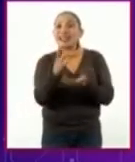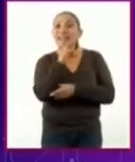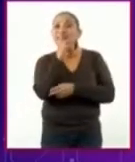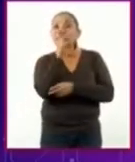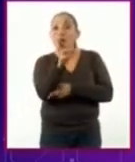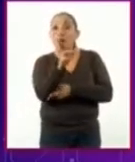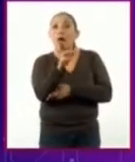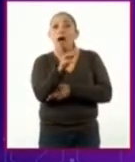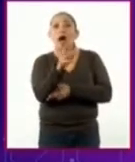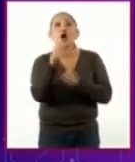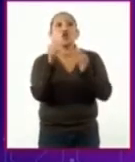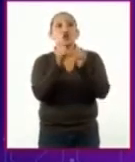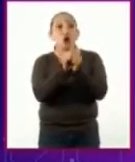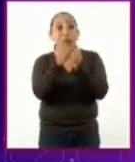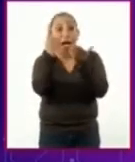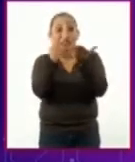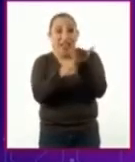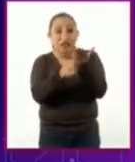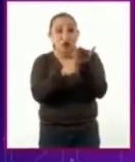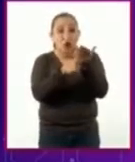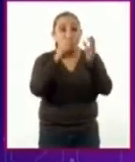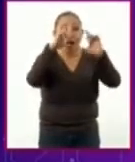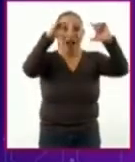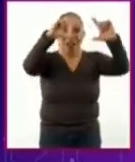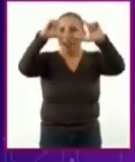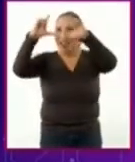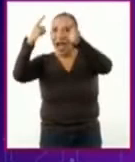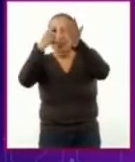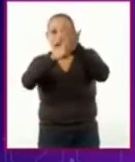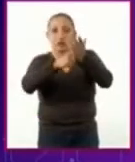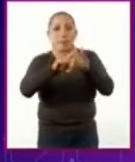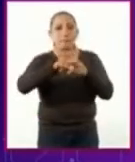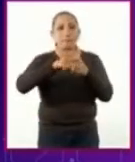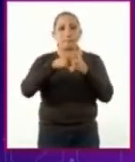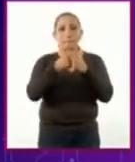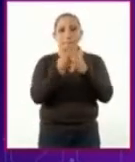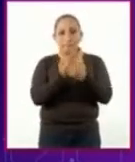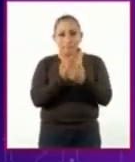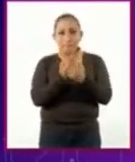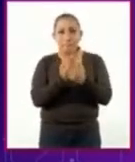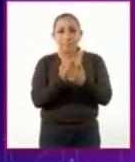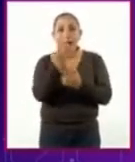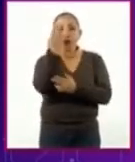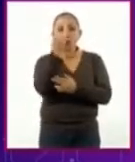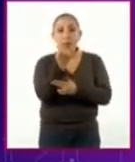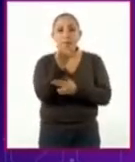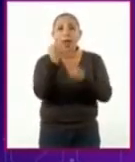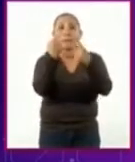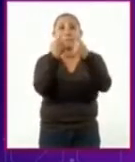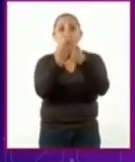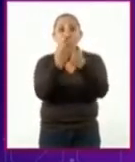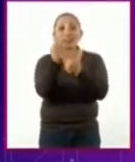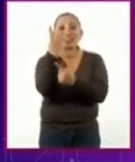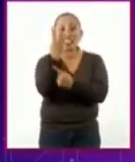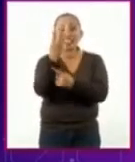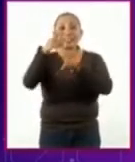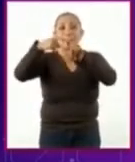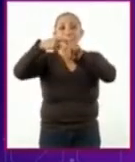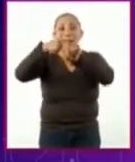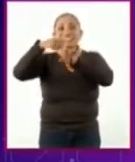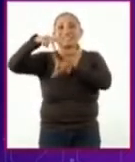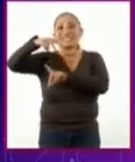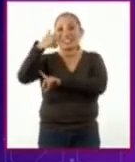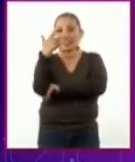las operaciones contenidas en cada agrupación. Comencemos con 9 por 3